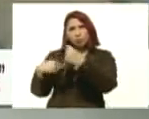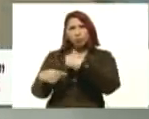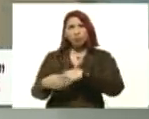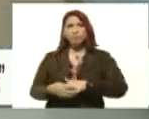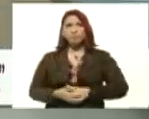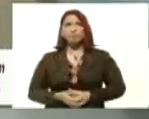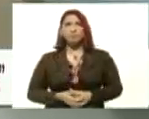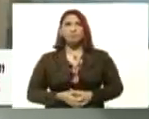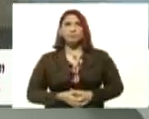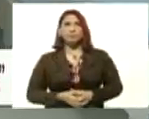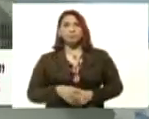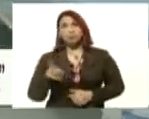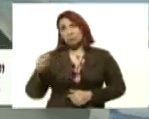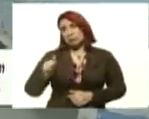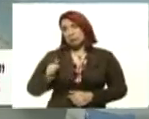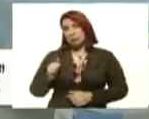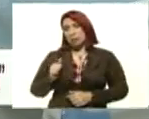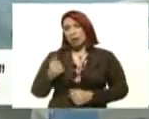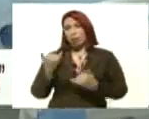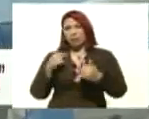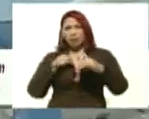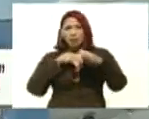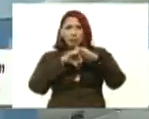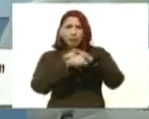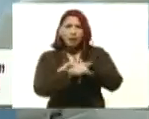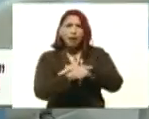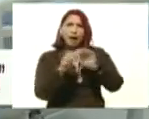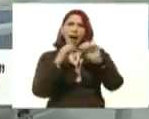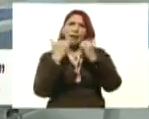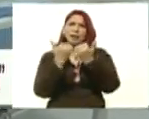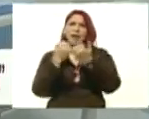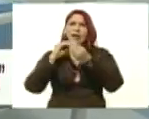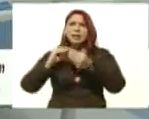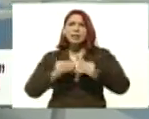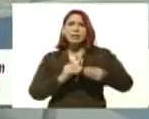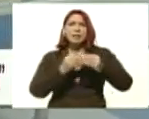lo que considere. Vamos a entrar al área de recuperación.